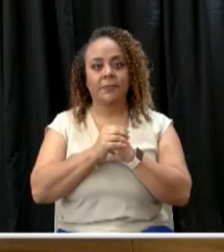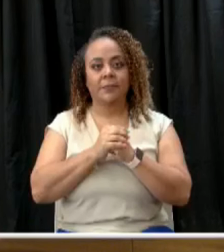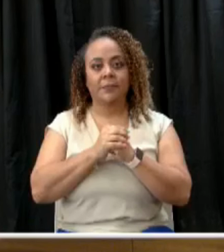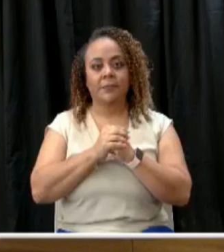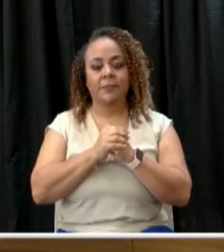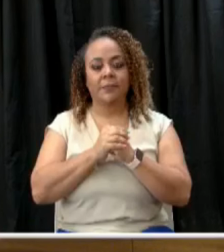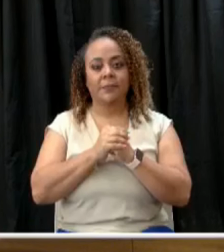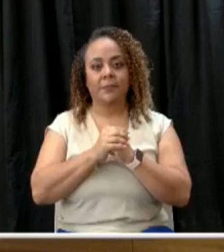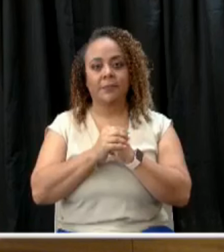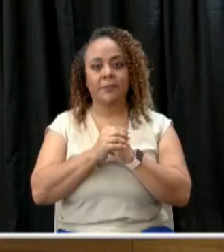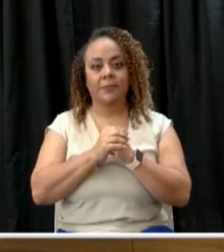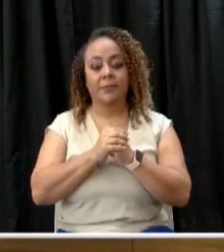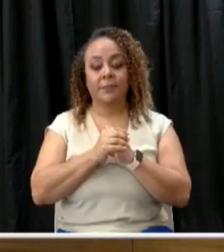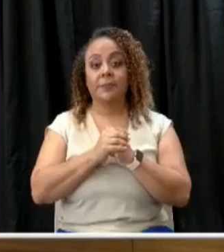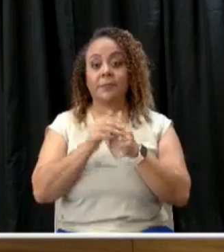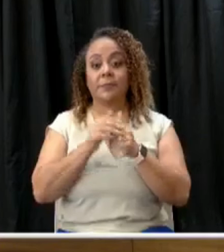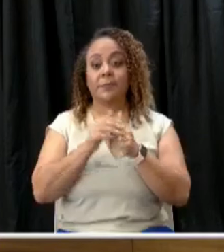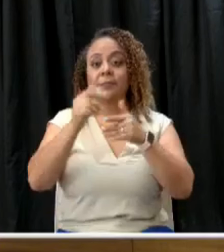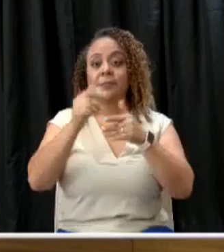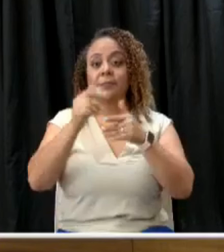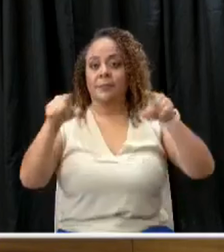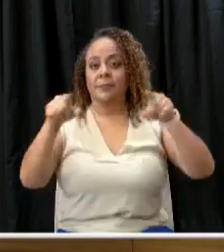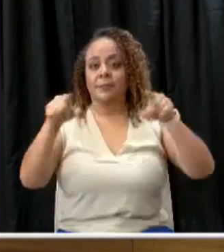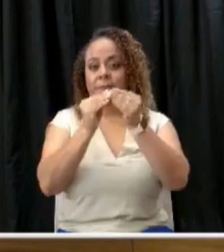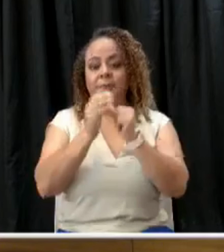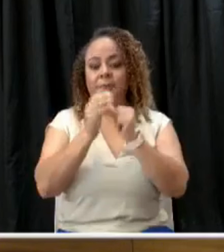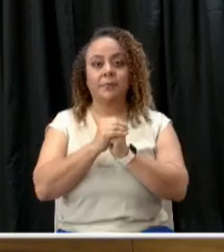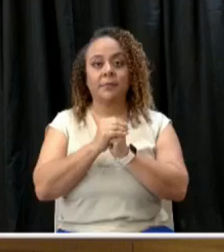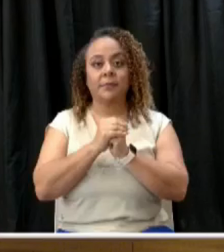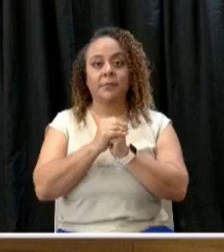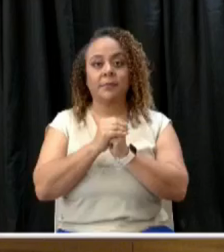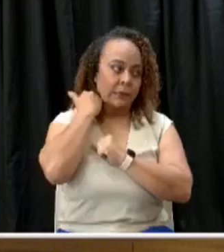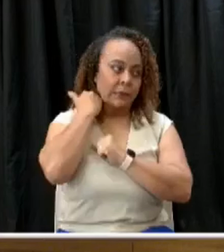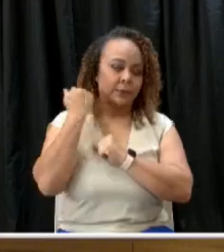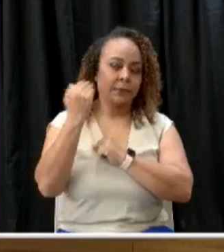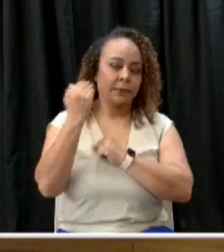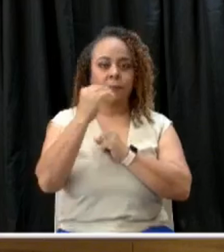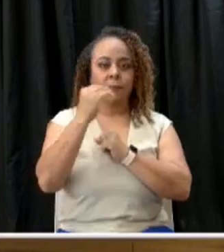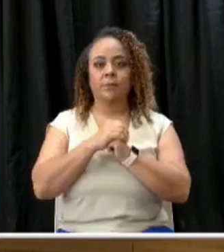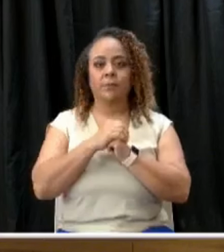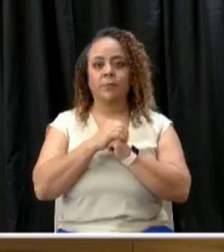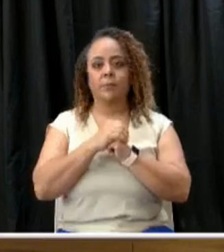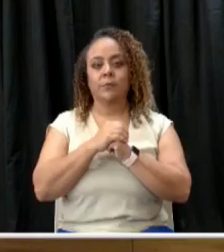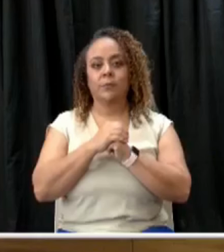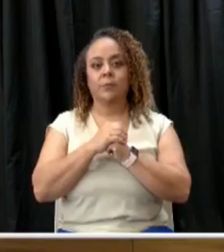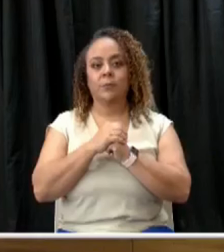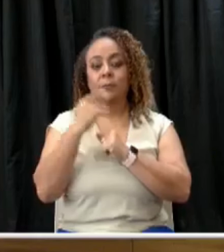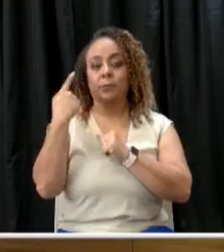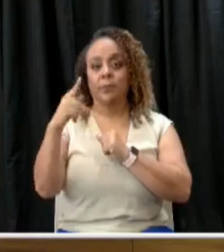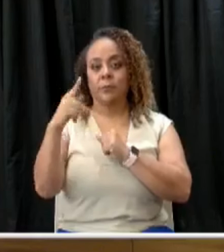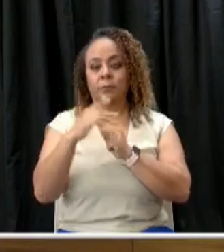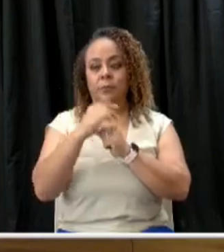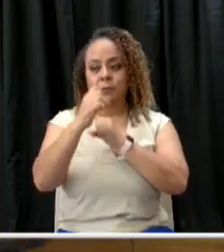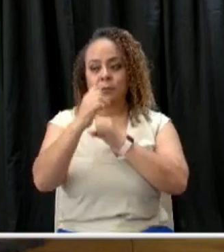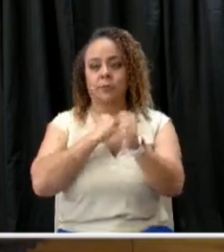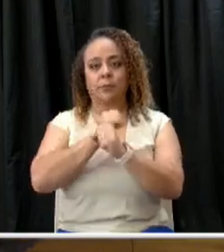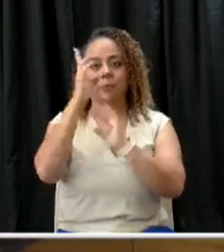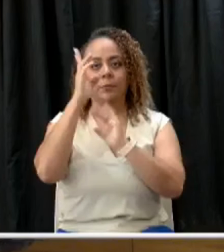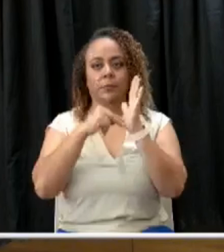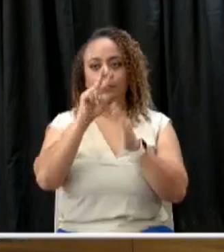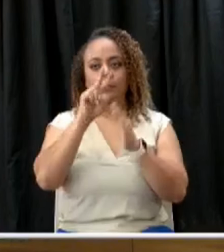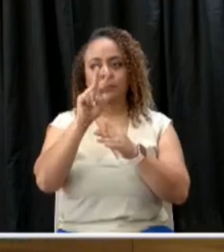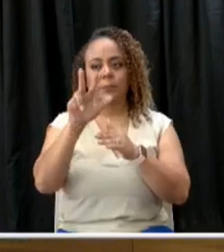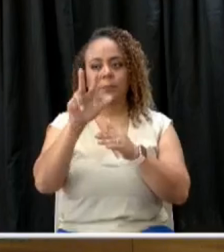Invitarlos, venimos con las estadísticas de accidentabilidad y siniestralidad del año